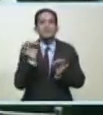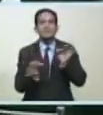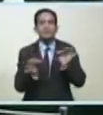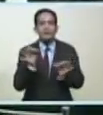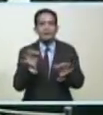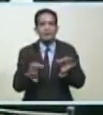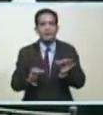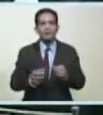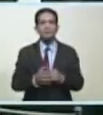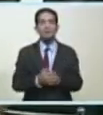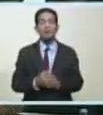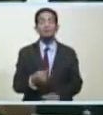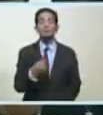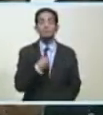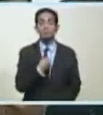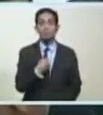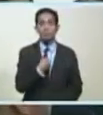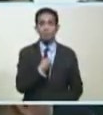Yo